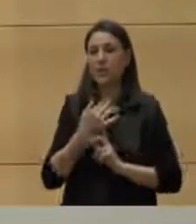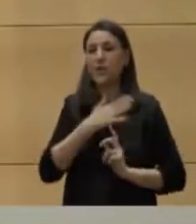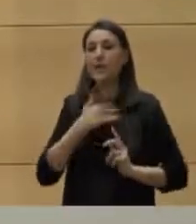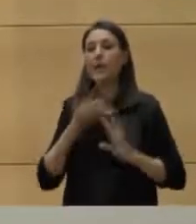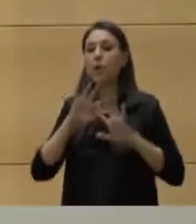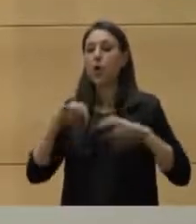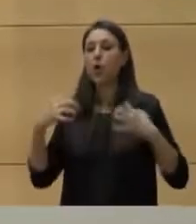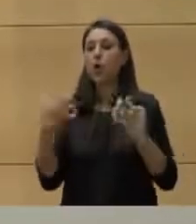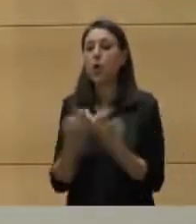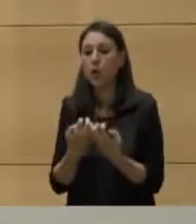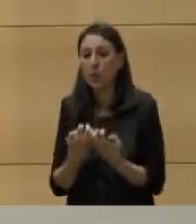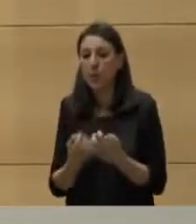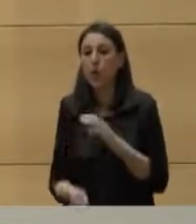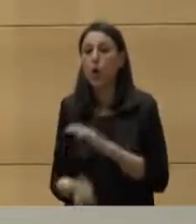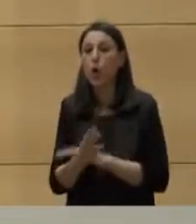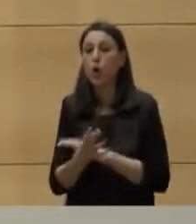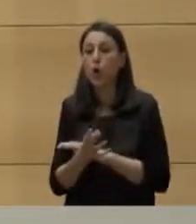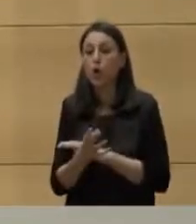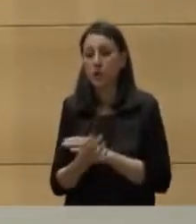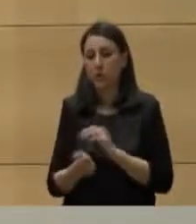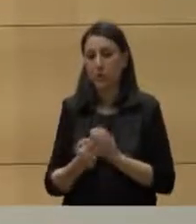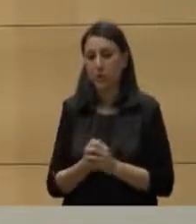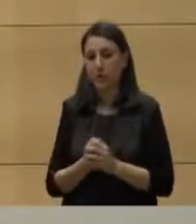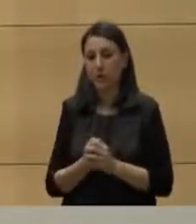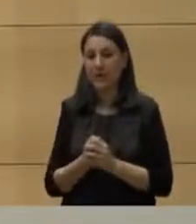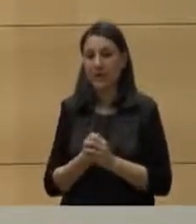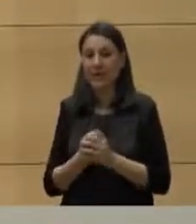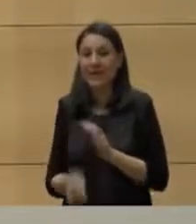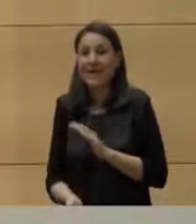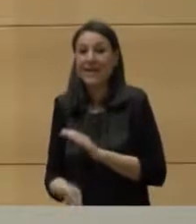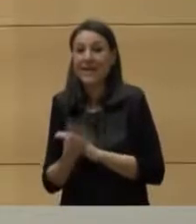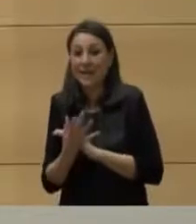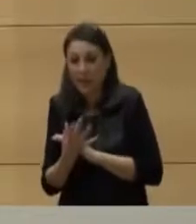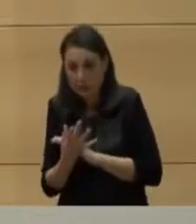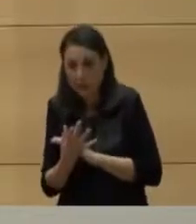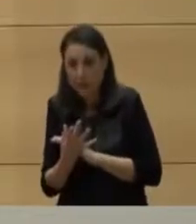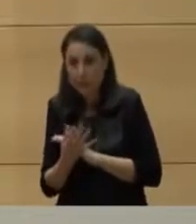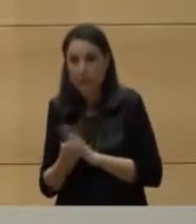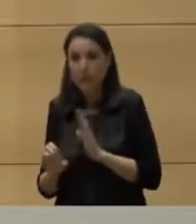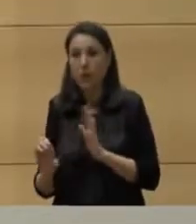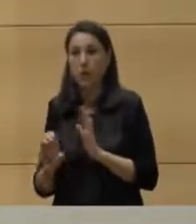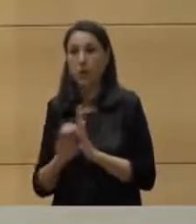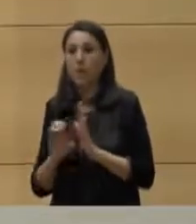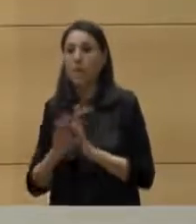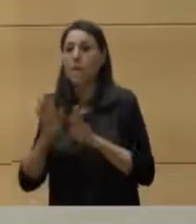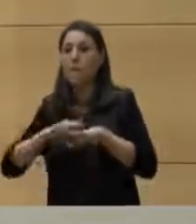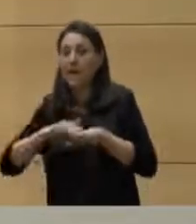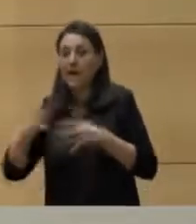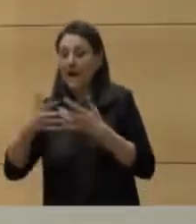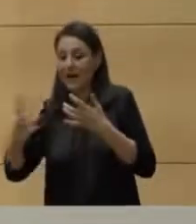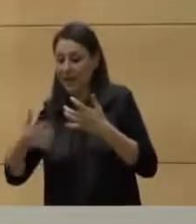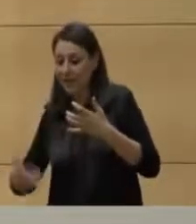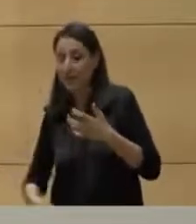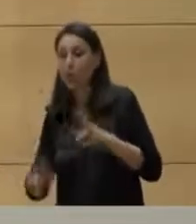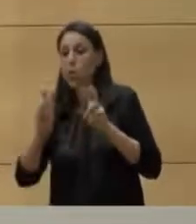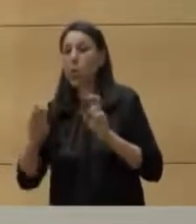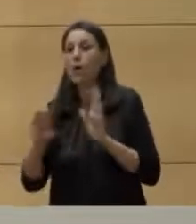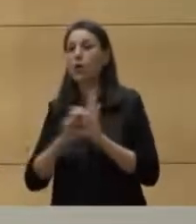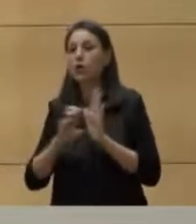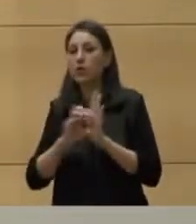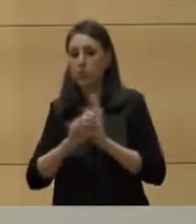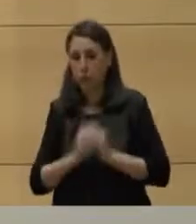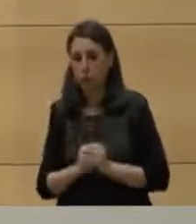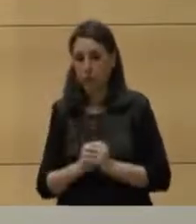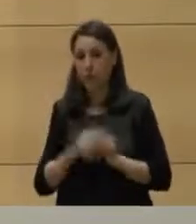cortes constituyentes que creen un constituido para que redacte una nueva constitución. Pero aquí está